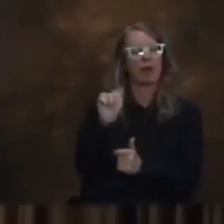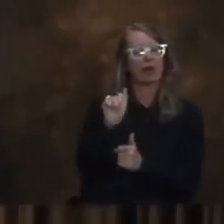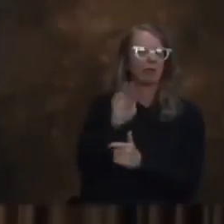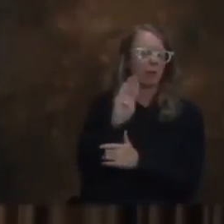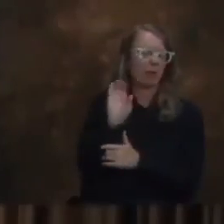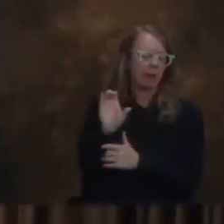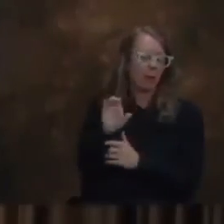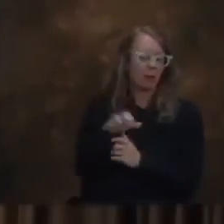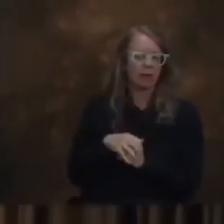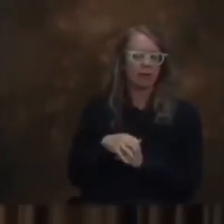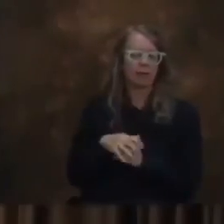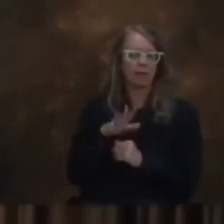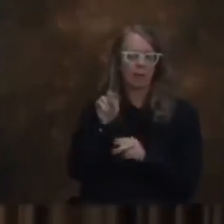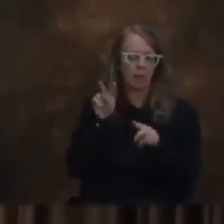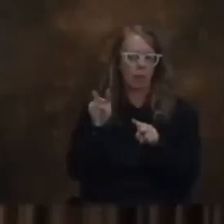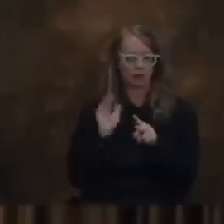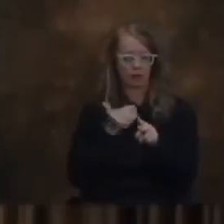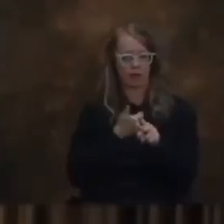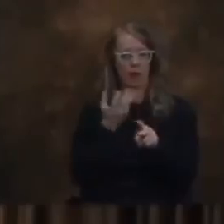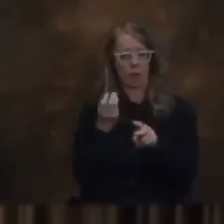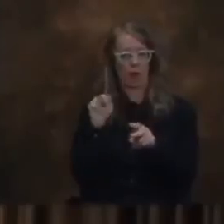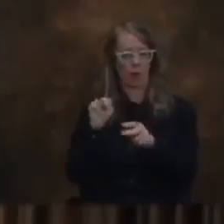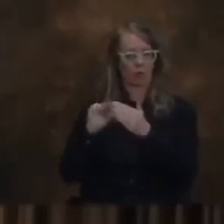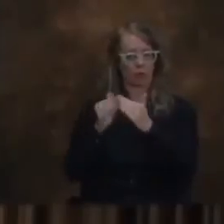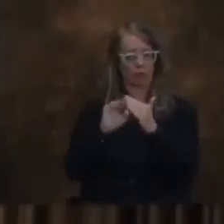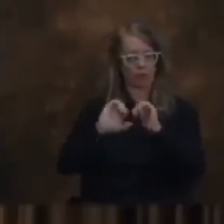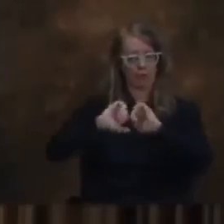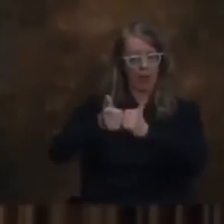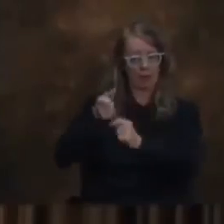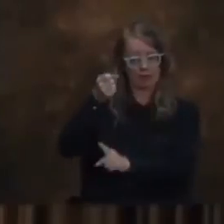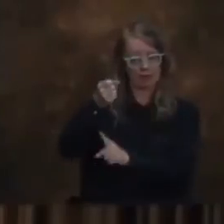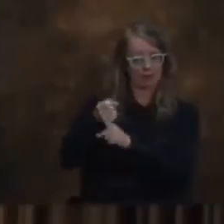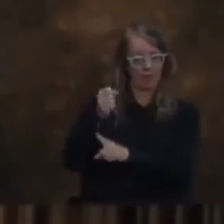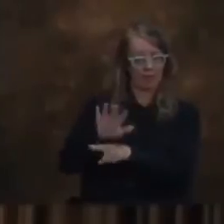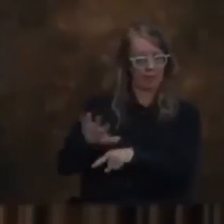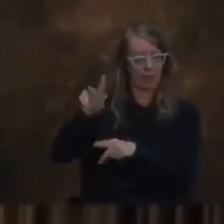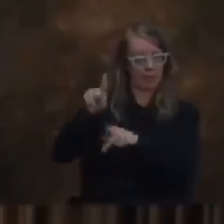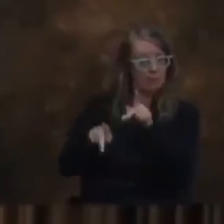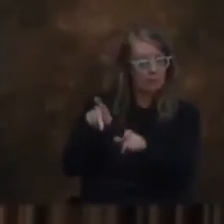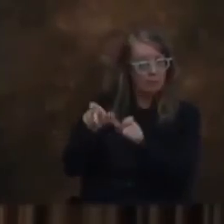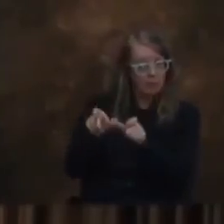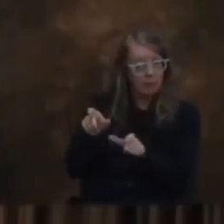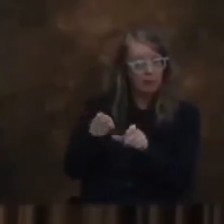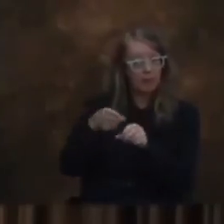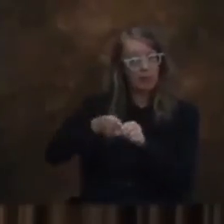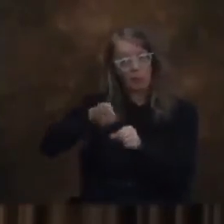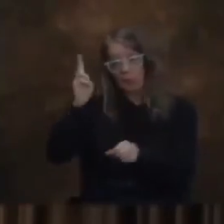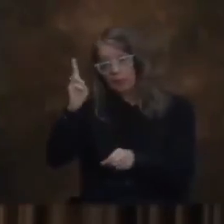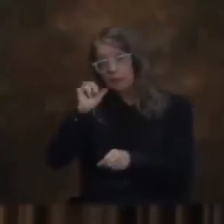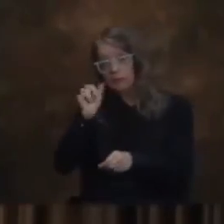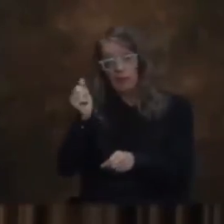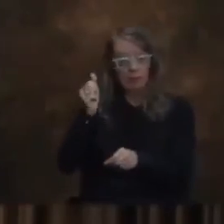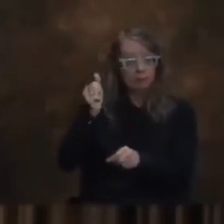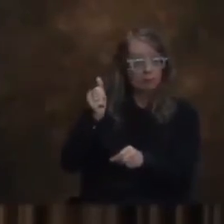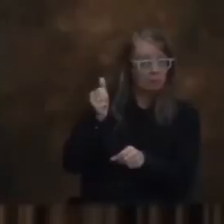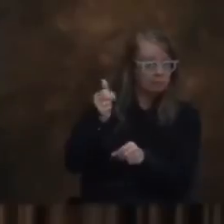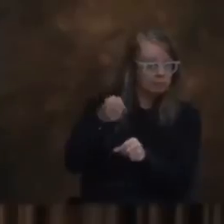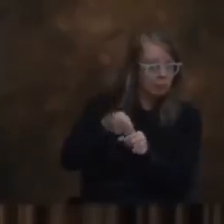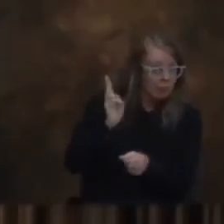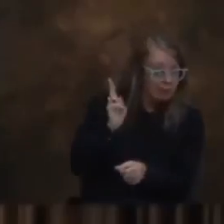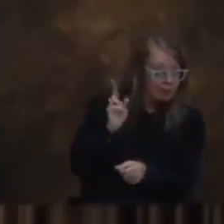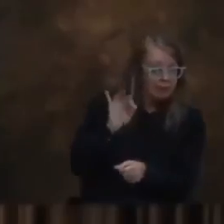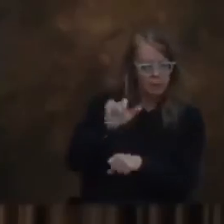que esto está afectando a su gente así que si ponemos un mandato de vacunación